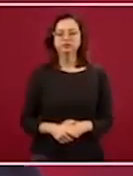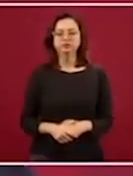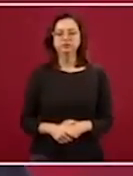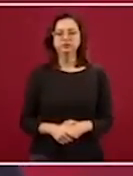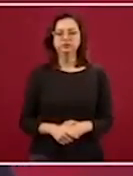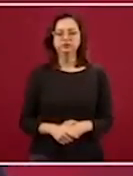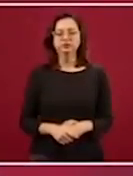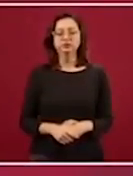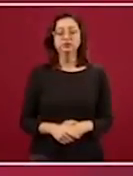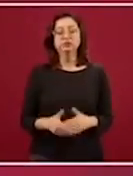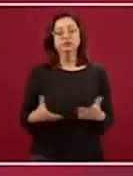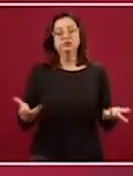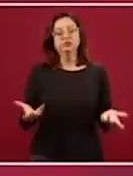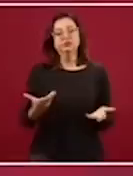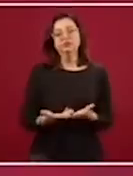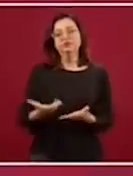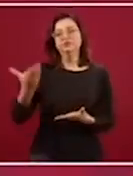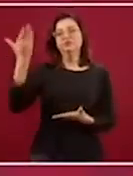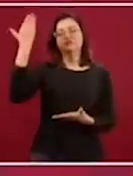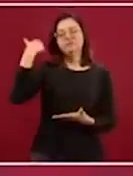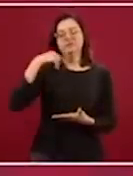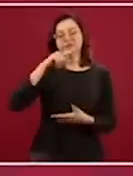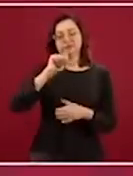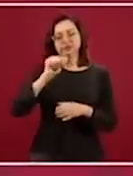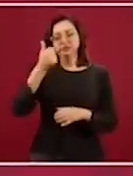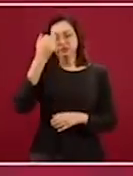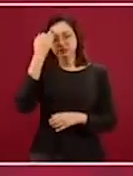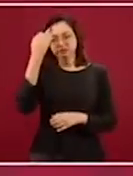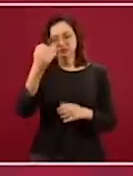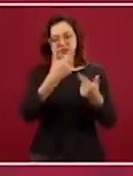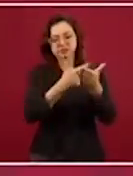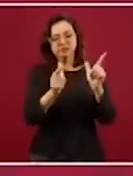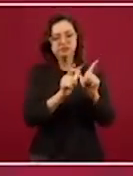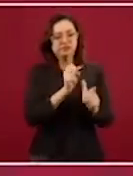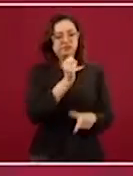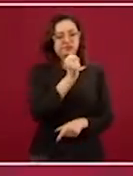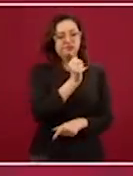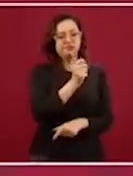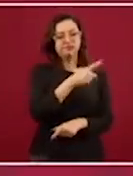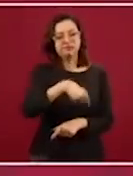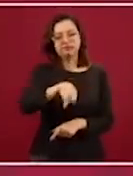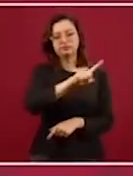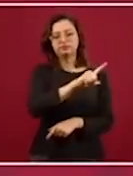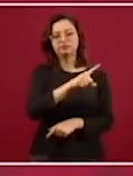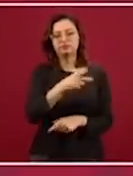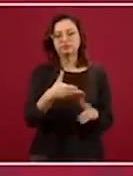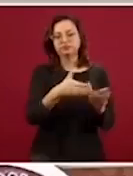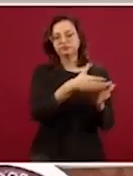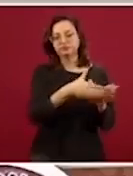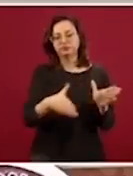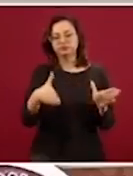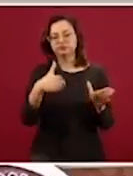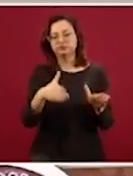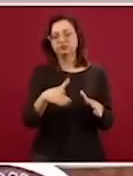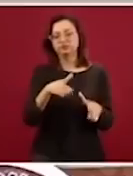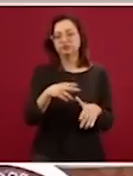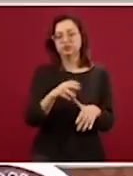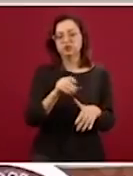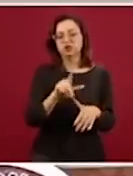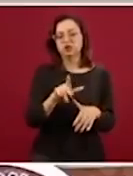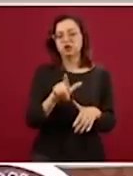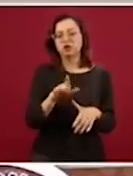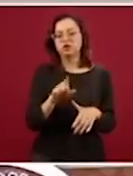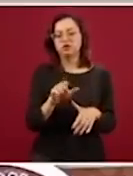Eran estos grupos privilegiados del periodo neoliberal que tenían